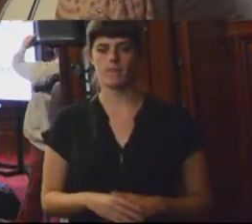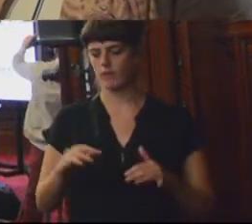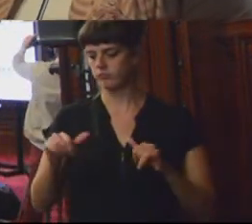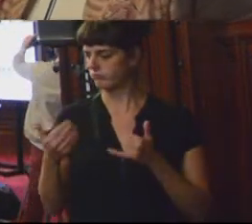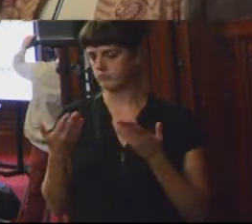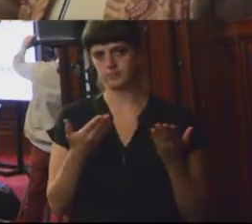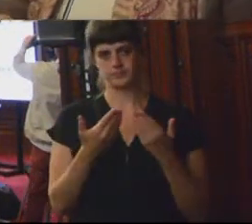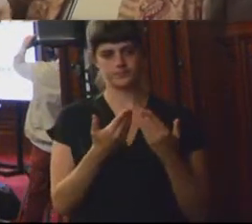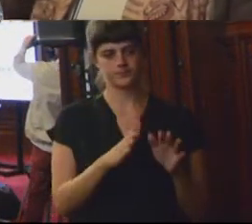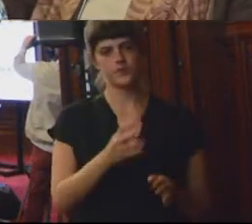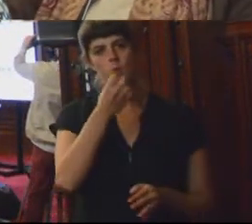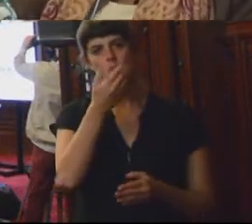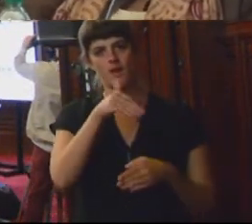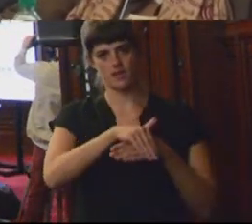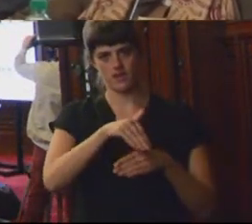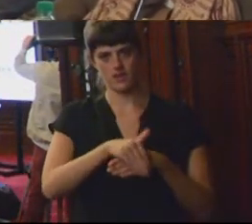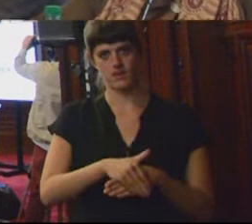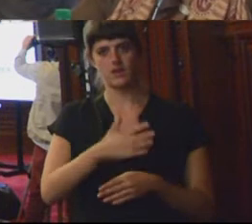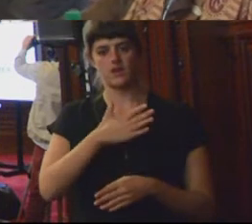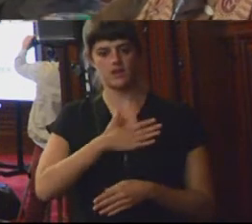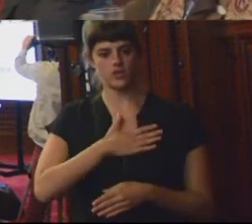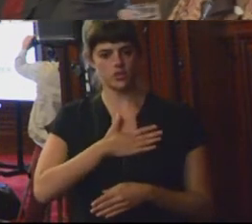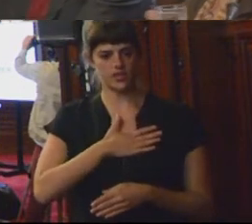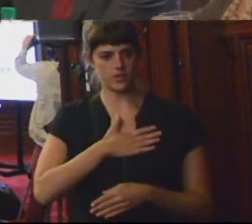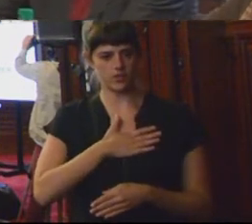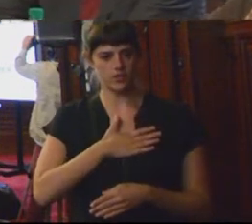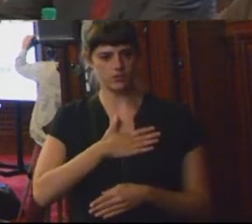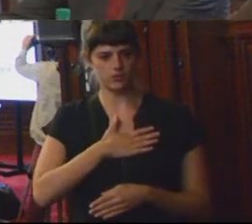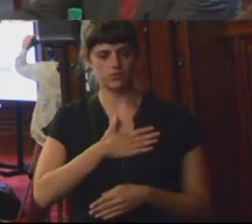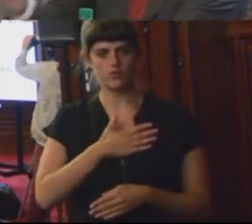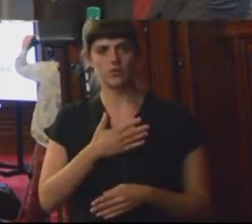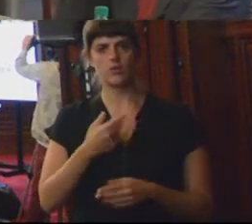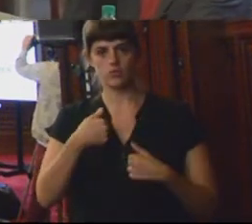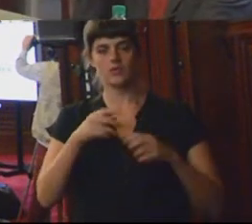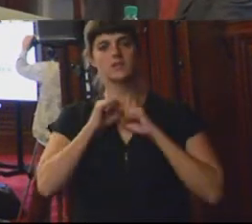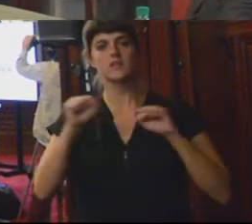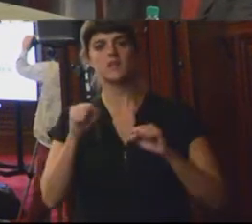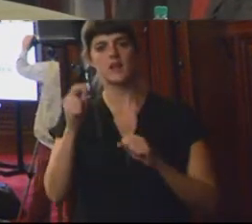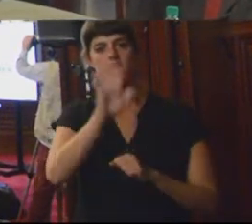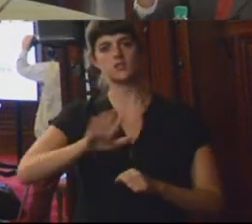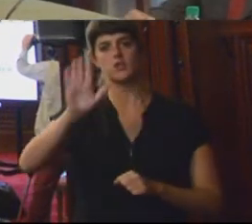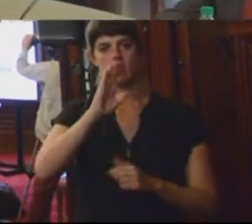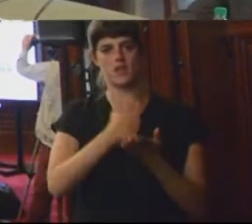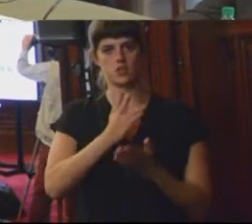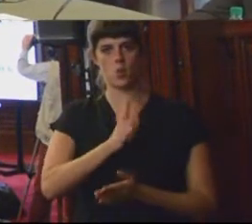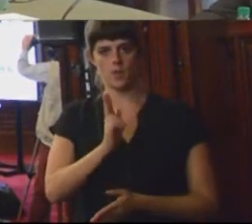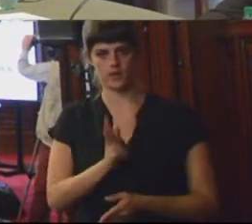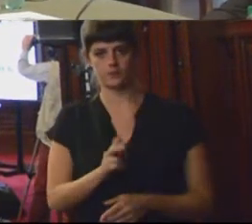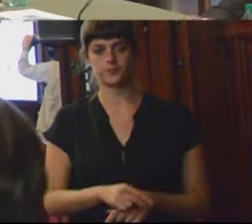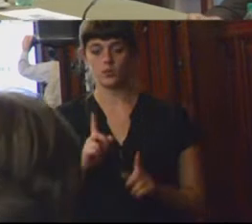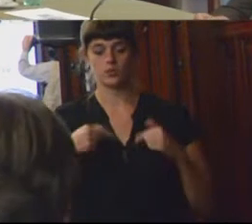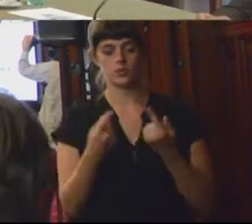palabra. Boa tarde, eu sou Jandiro Errara, secretária nacional de Direitos Humanos da CUT. Nós estamos aqui